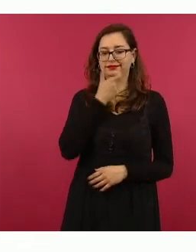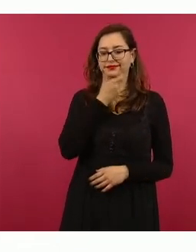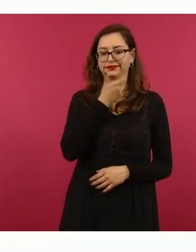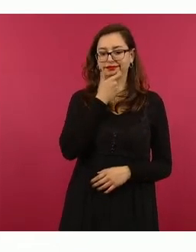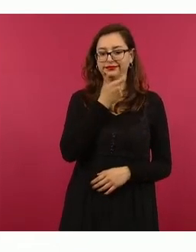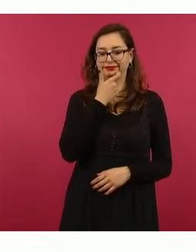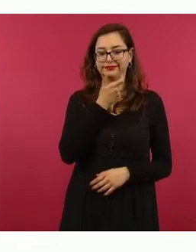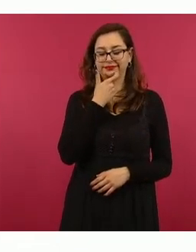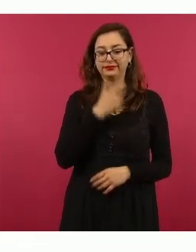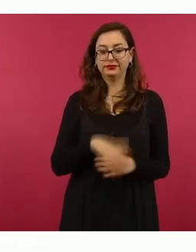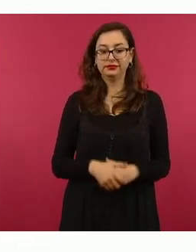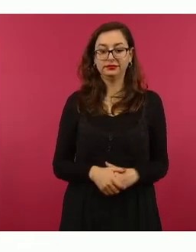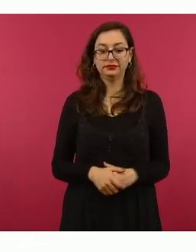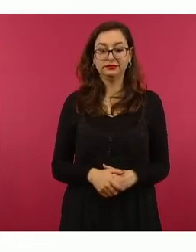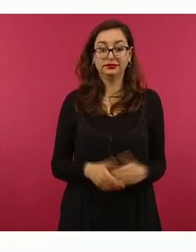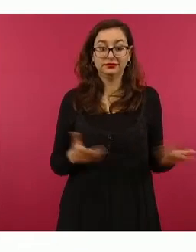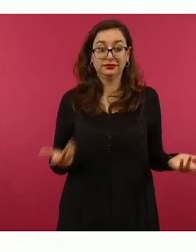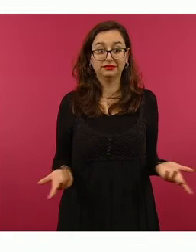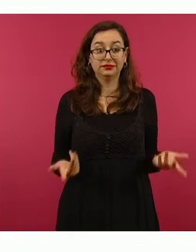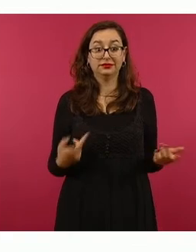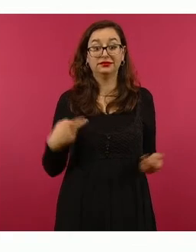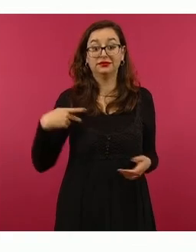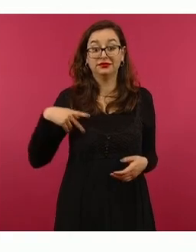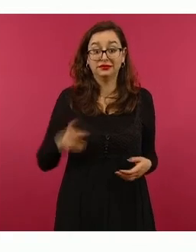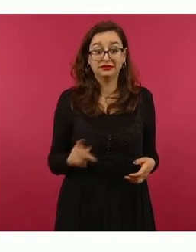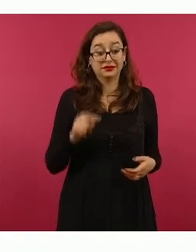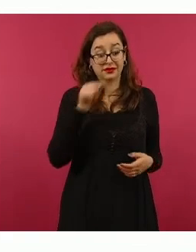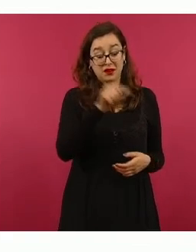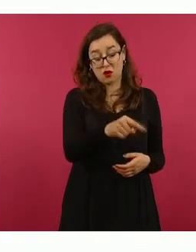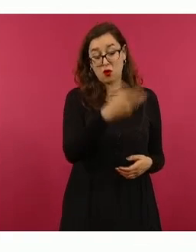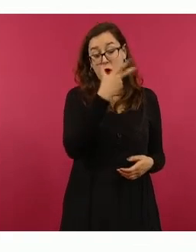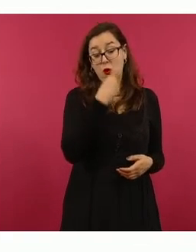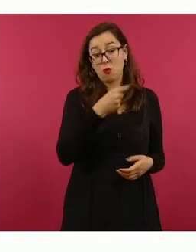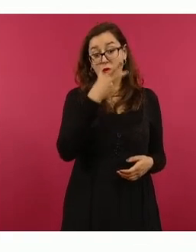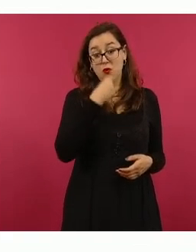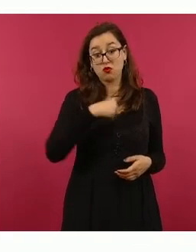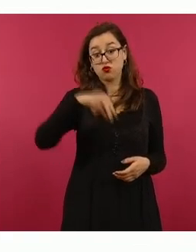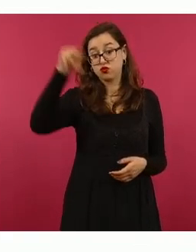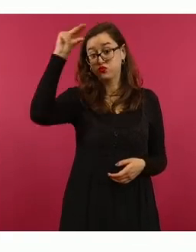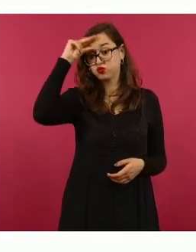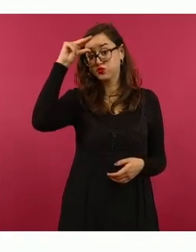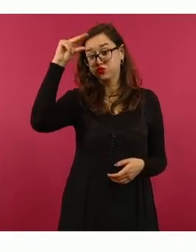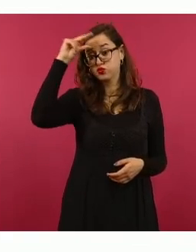Pero es intelectual de letras libres.